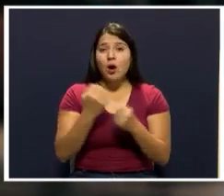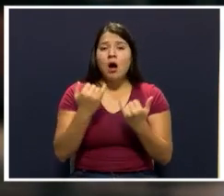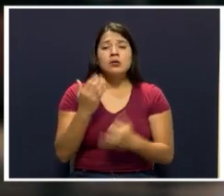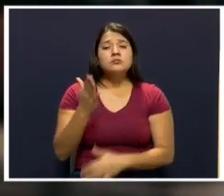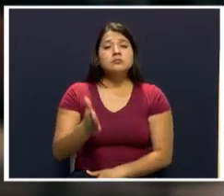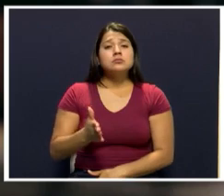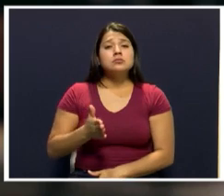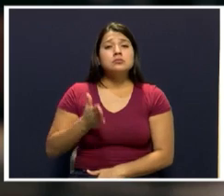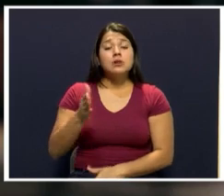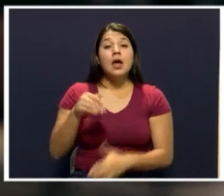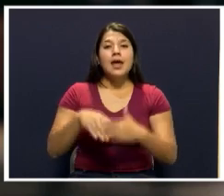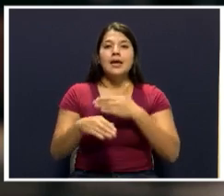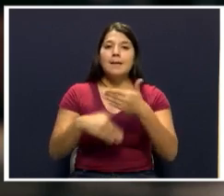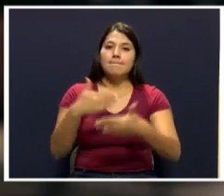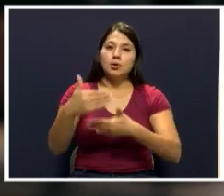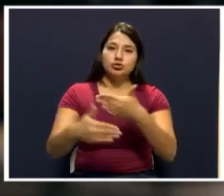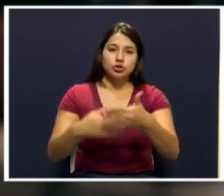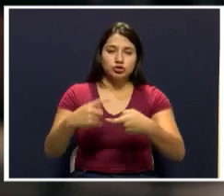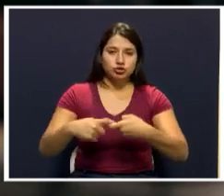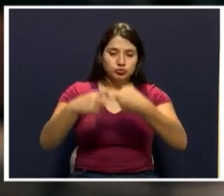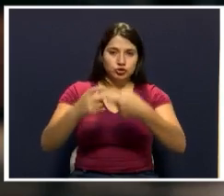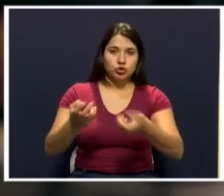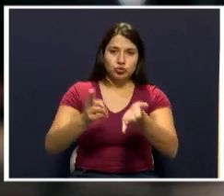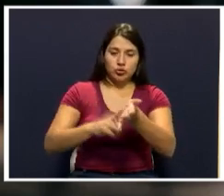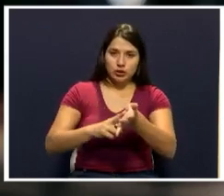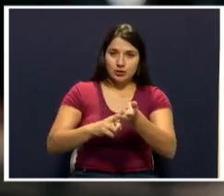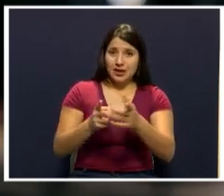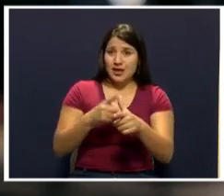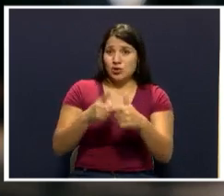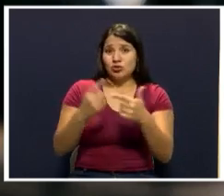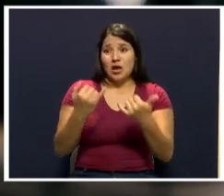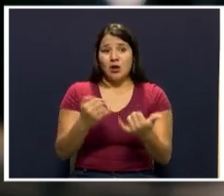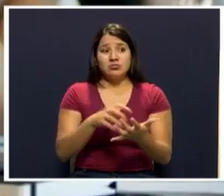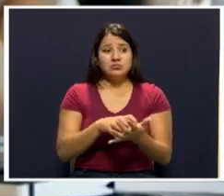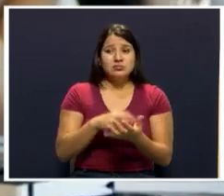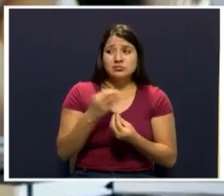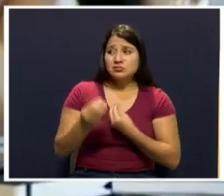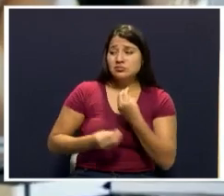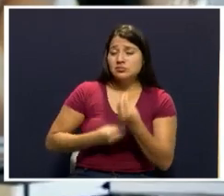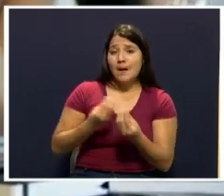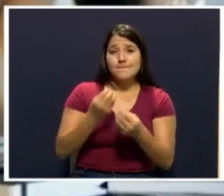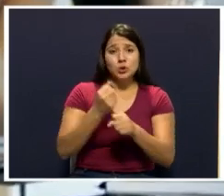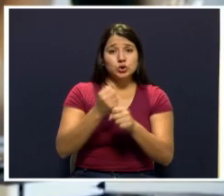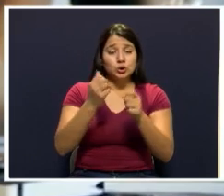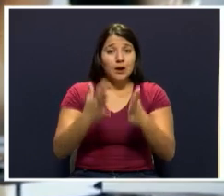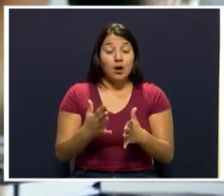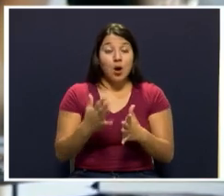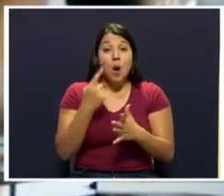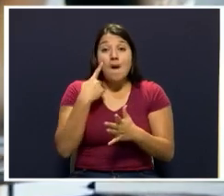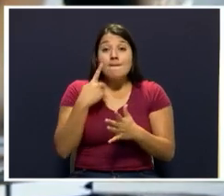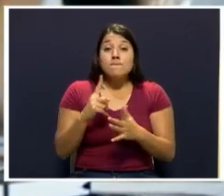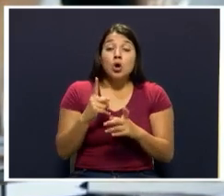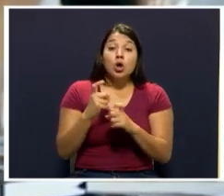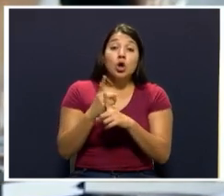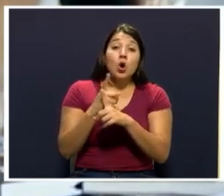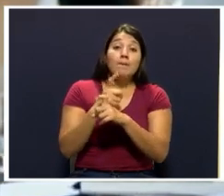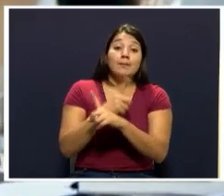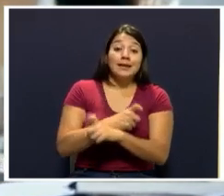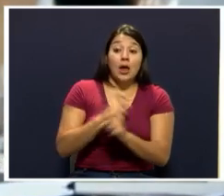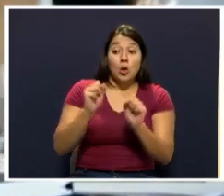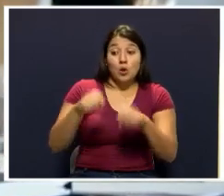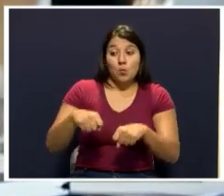en el proceso de la suspensión de contratos, provocando incertidumbre en muchos trabajadores ante lo complicado que puede ser el